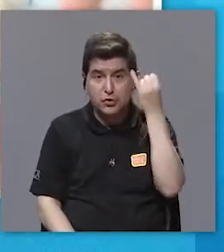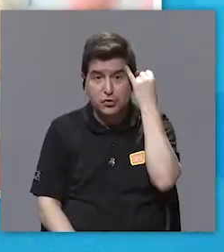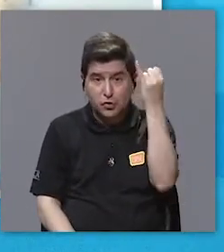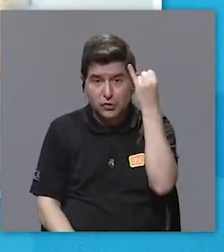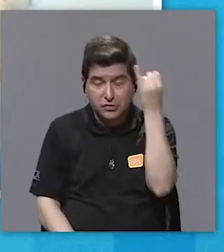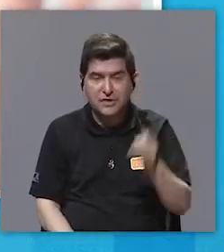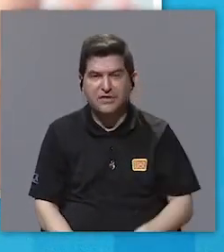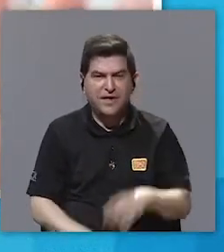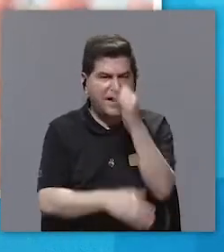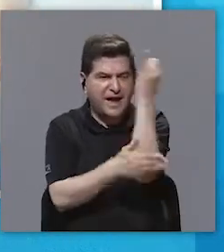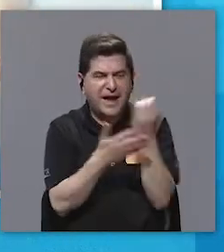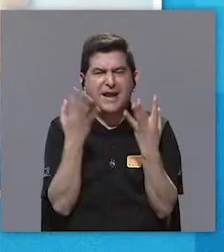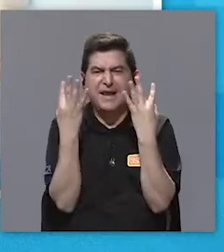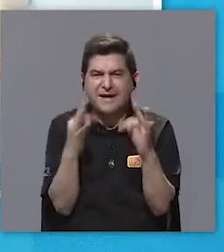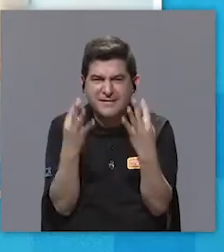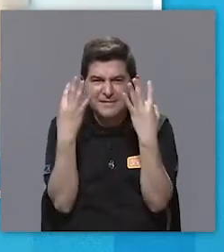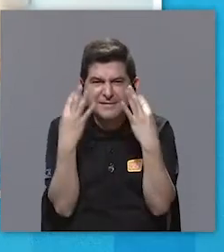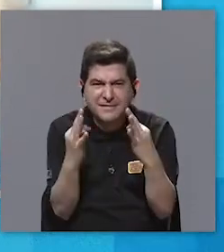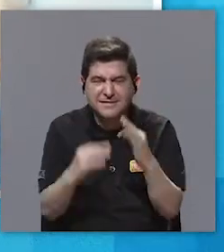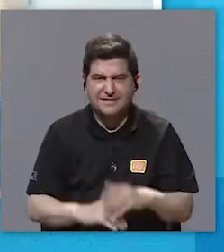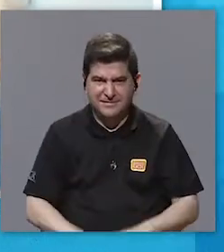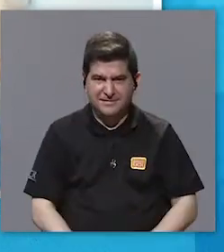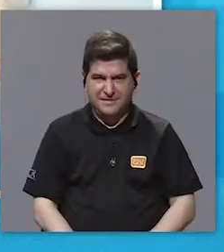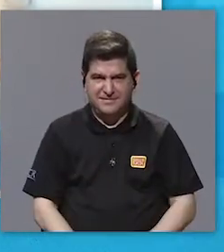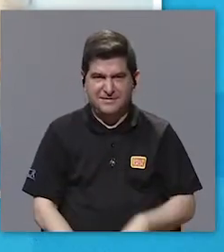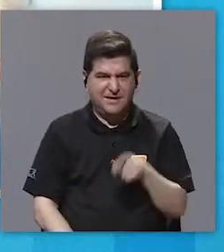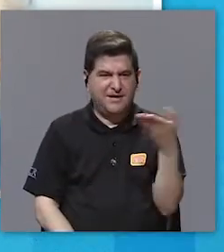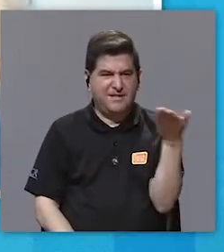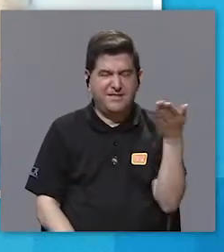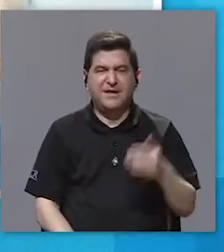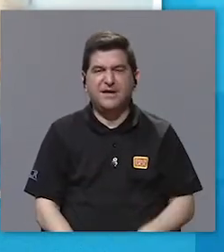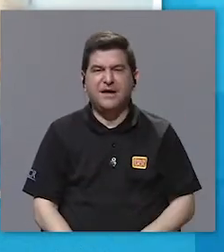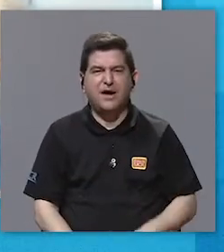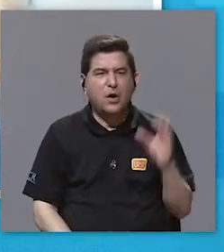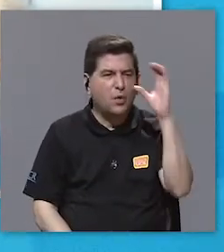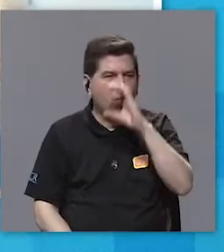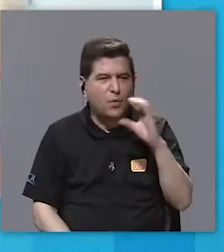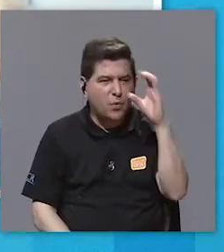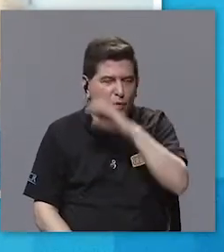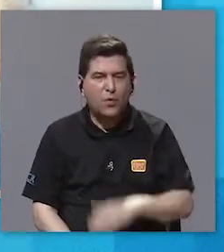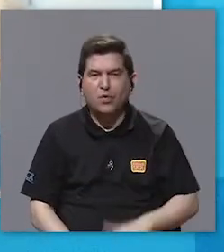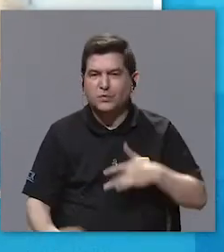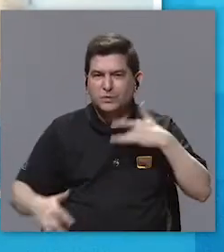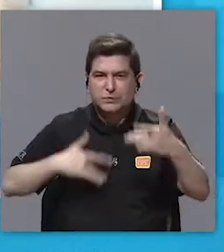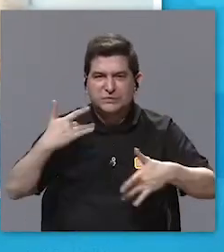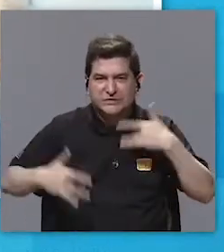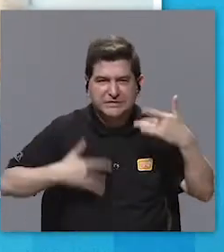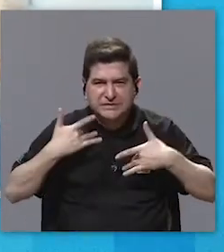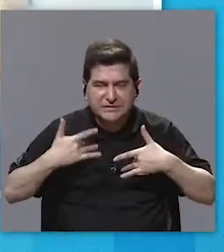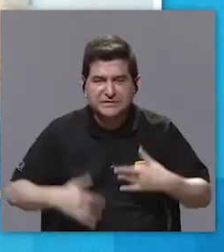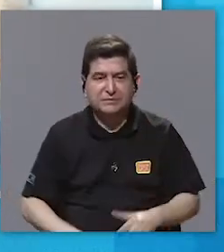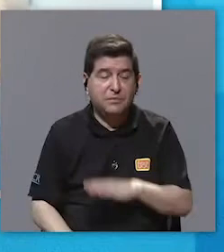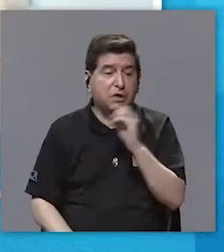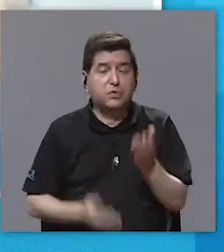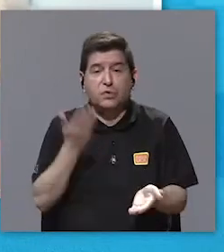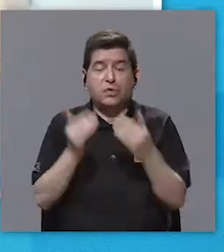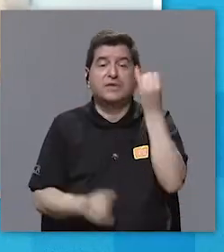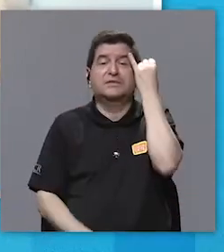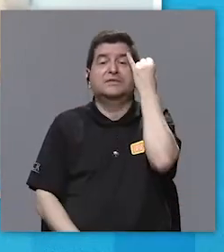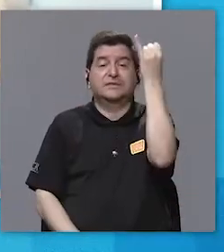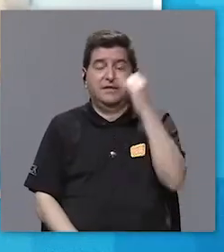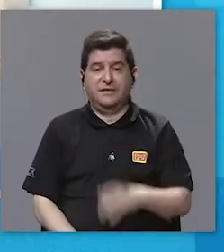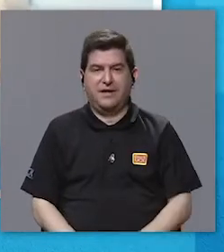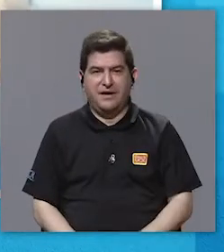conceptos el arte lo que trata más de explorar tal vez son un sentimiento es una idea